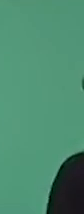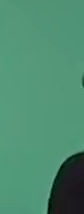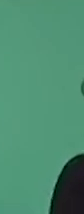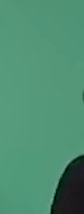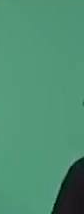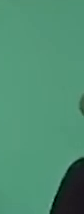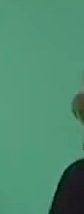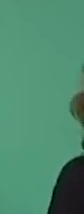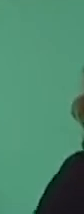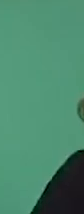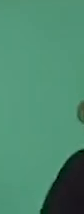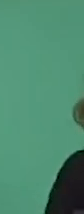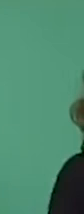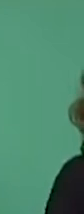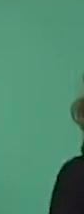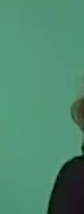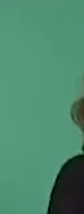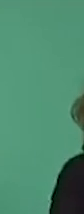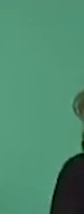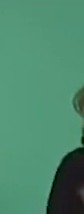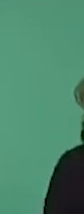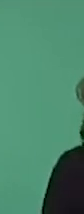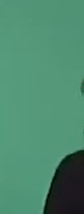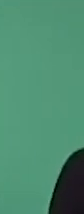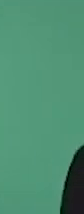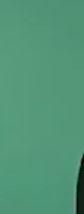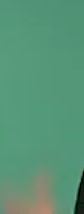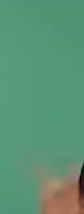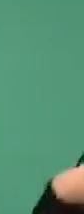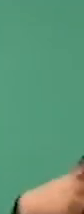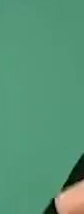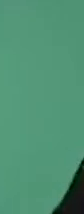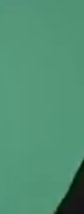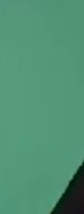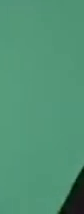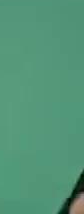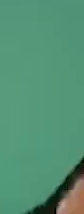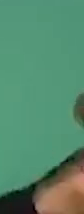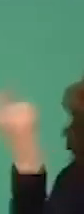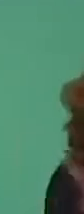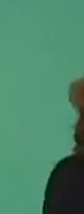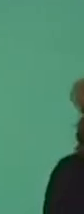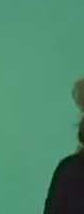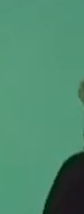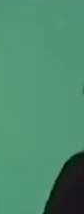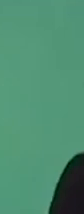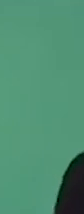eléctricas y prefieren sacrificar a los consumidores, al pueblo español. Aquí no,